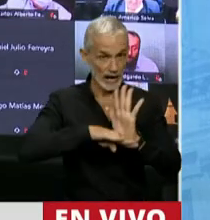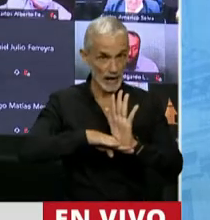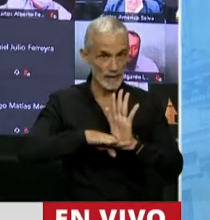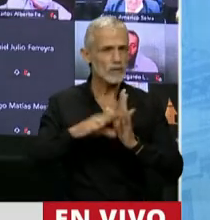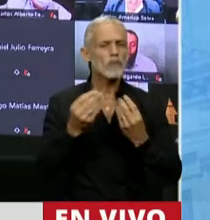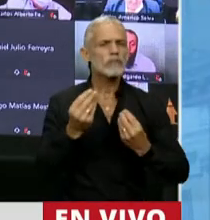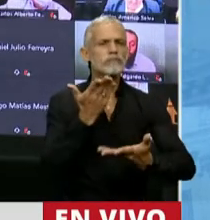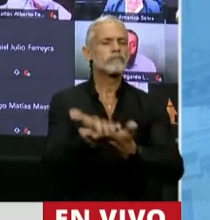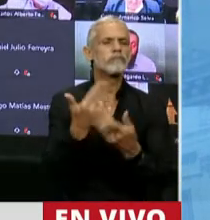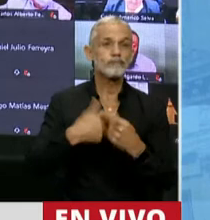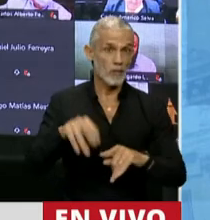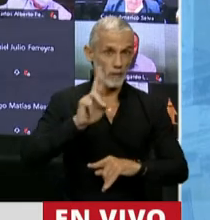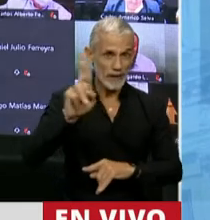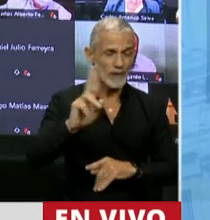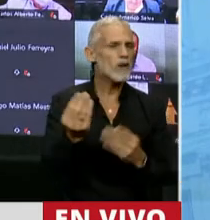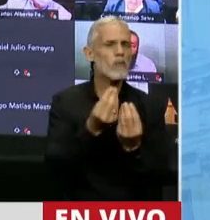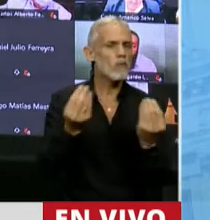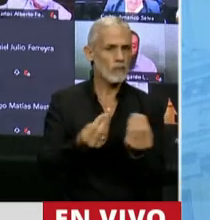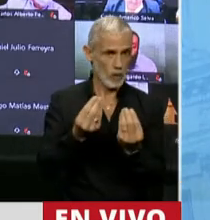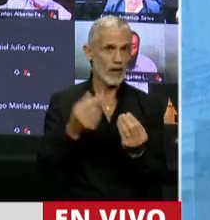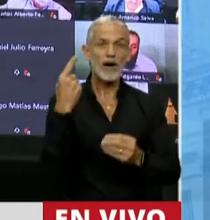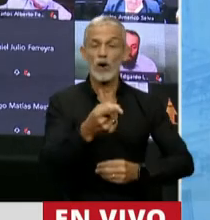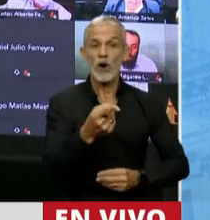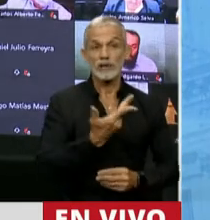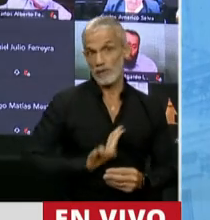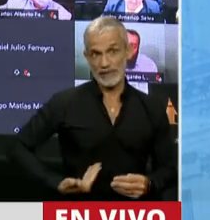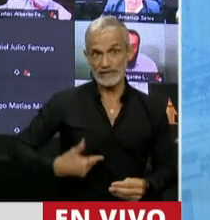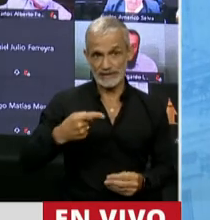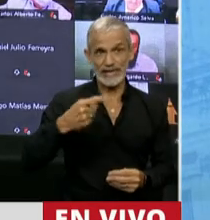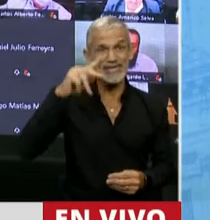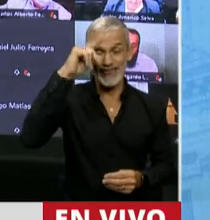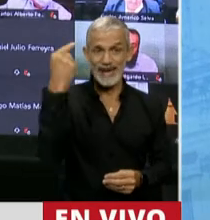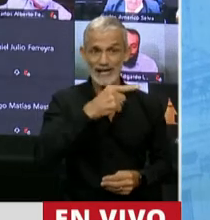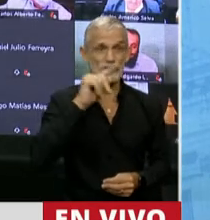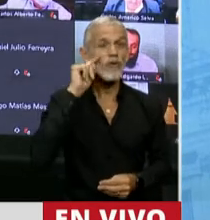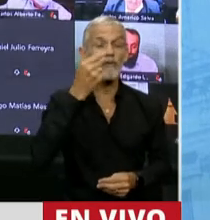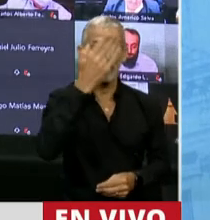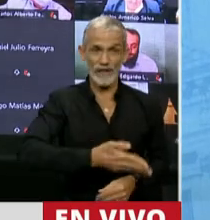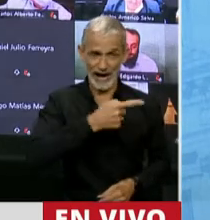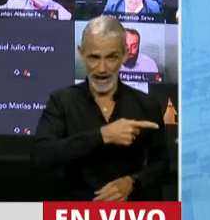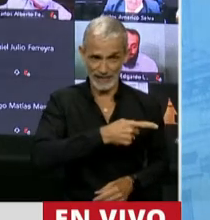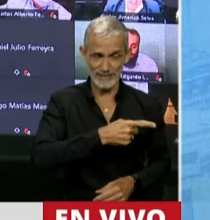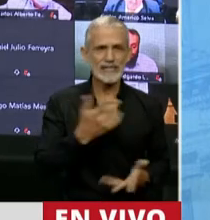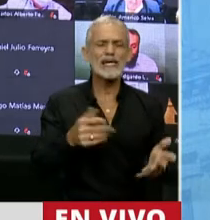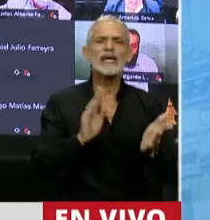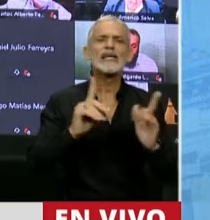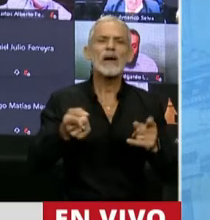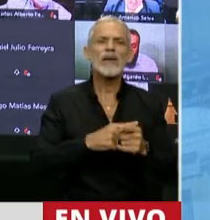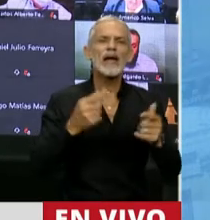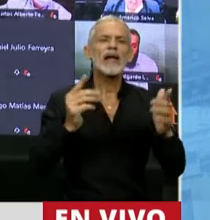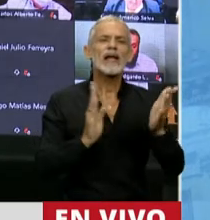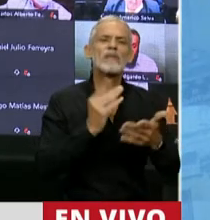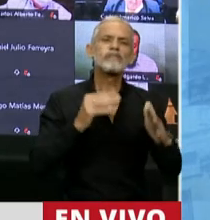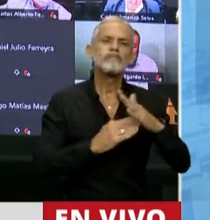a plantear una cuestión de privilegio contra el presidente de la Nación, Alberto Fernández, la titular de